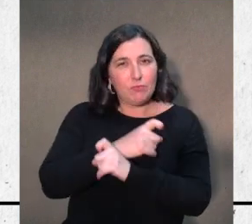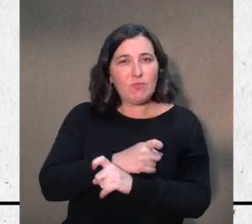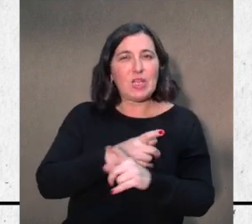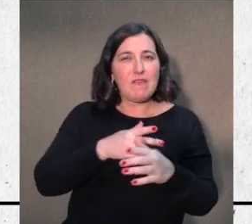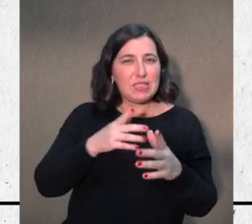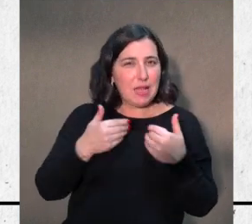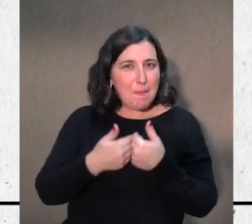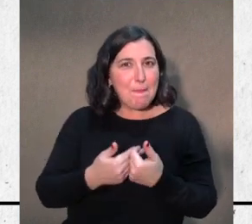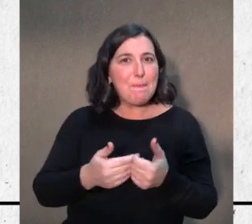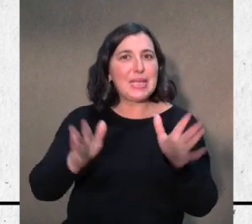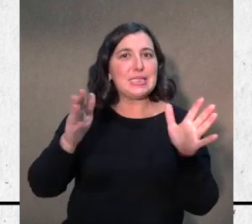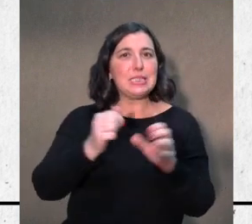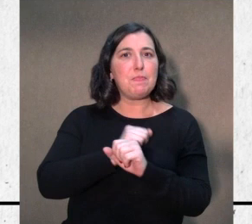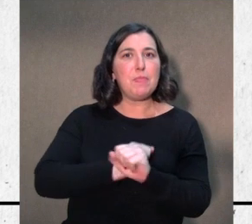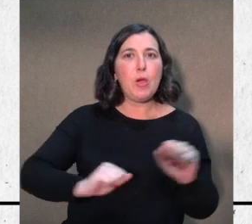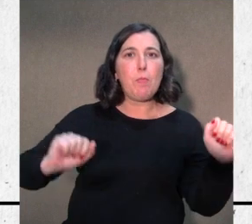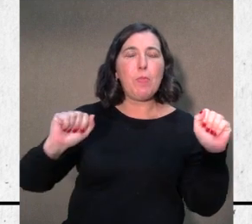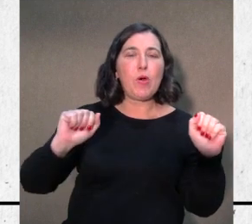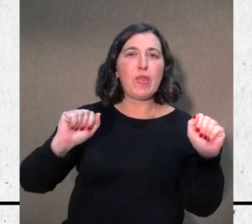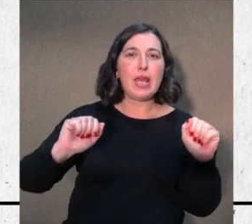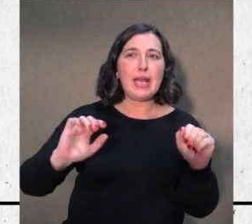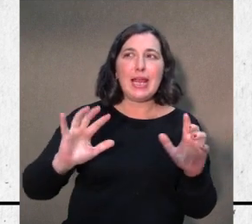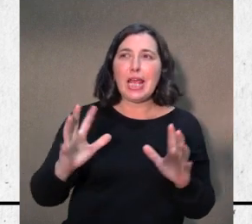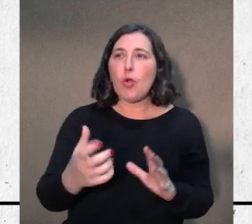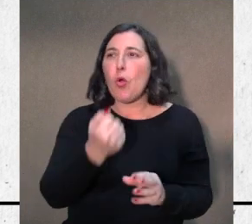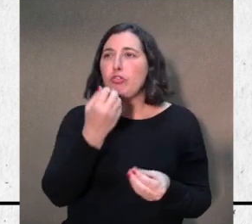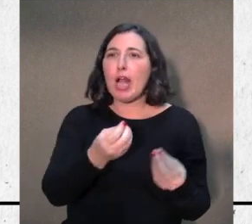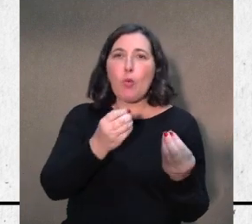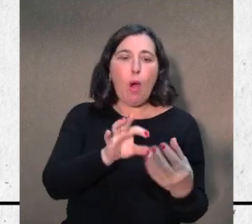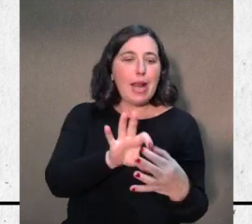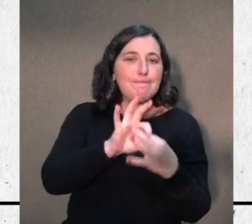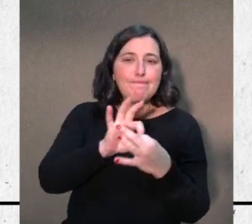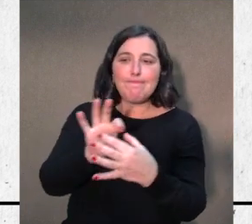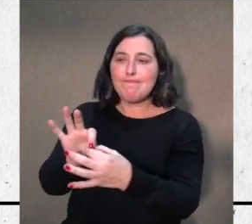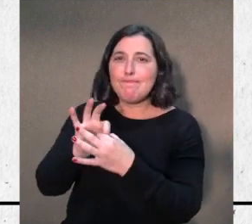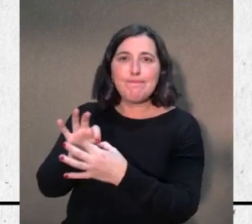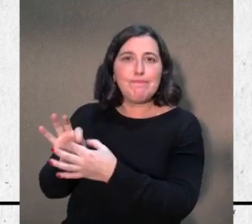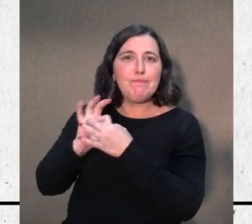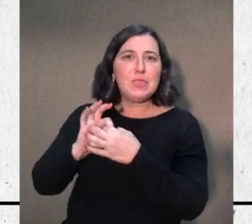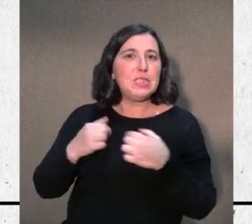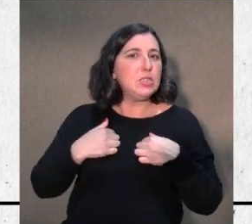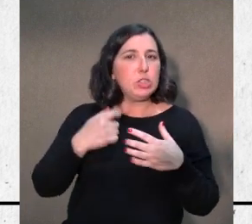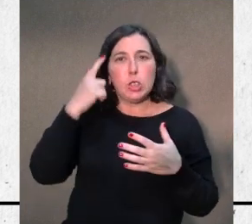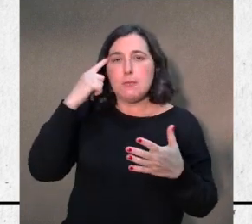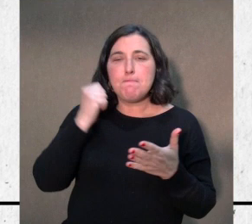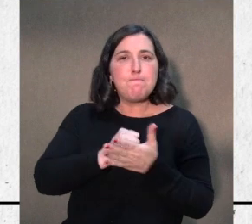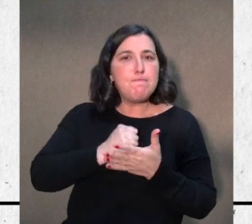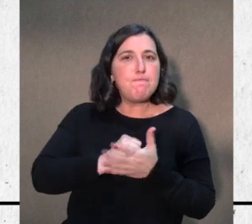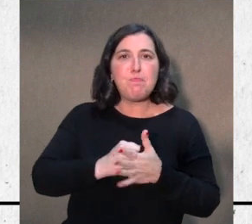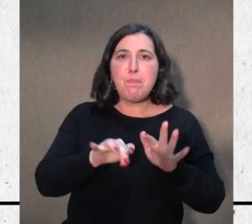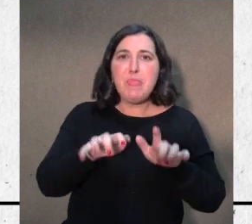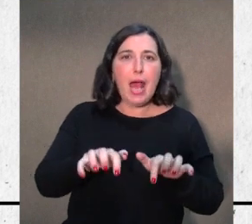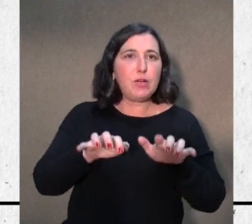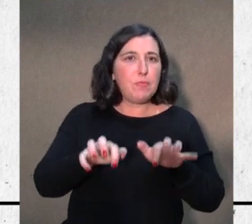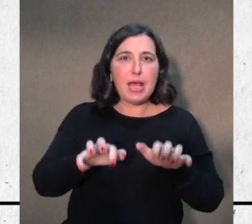instrumento que yo quería, porque yo quería piano, estaba empecinada con que quería piano. Ahí lograron, en conjunto con mi